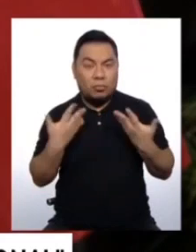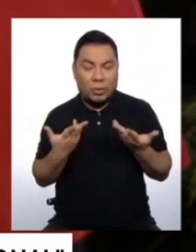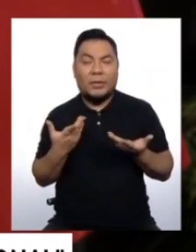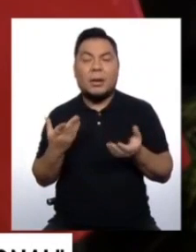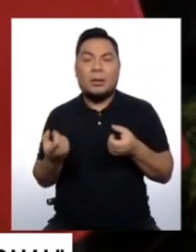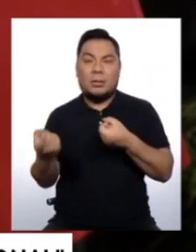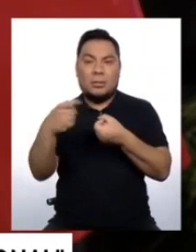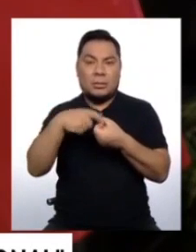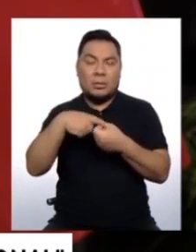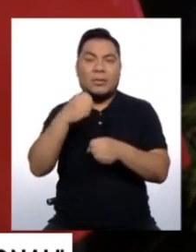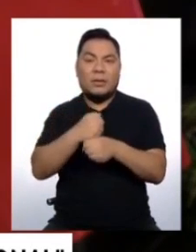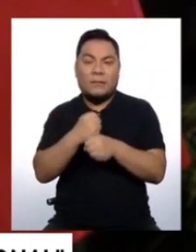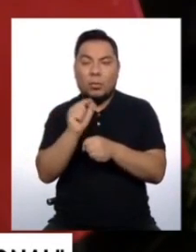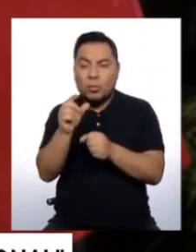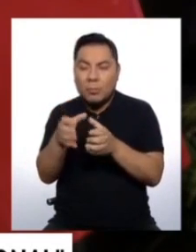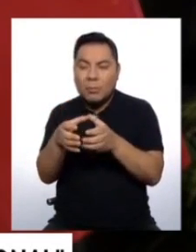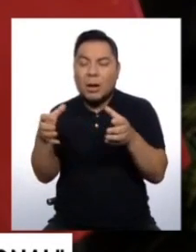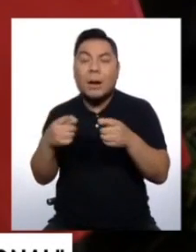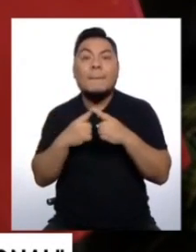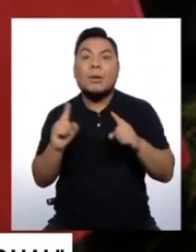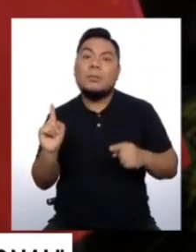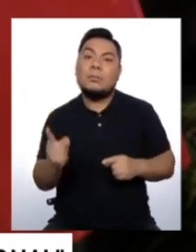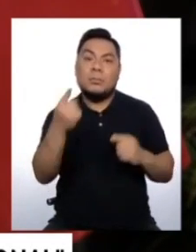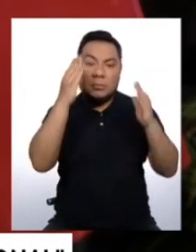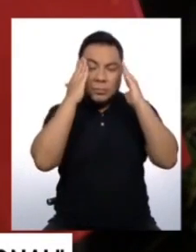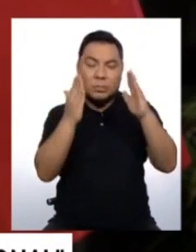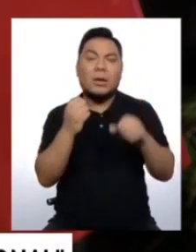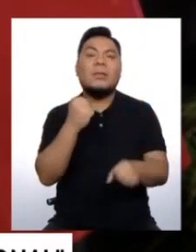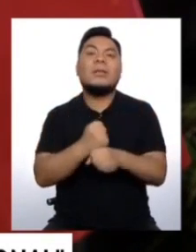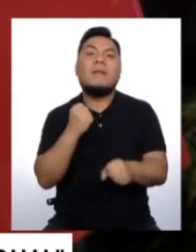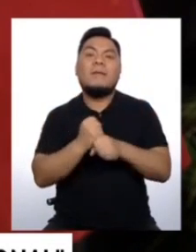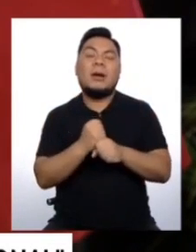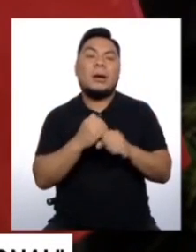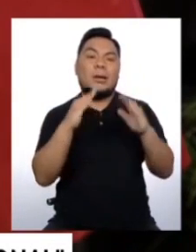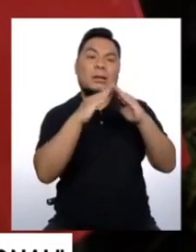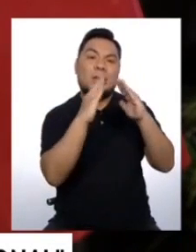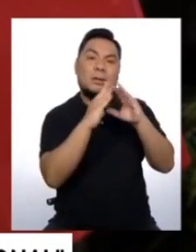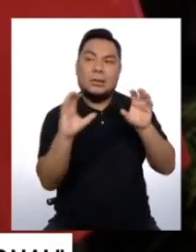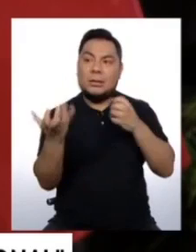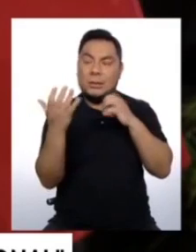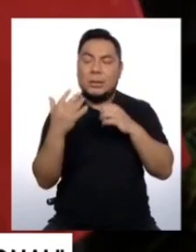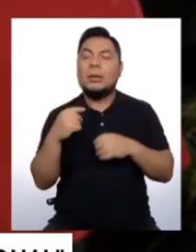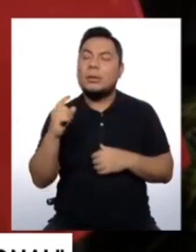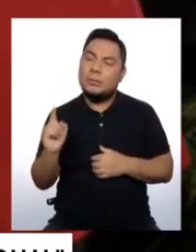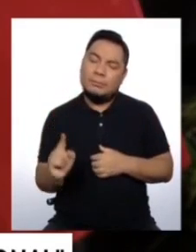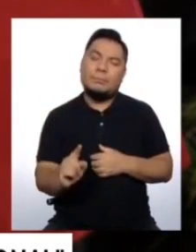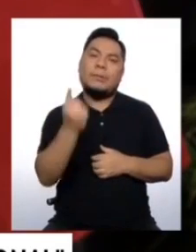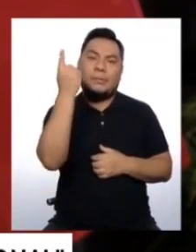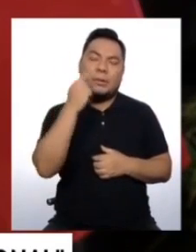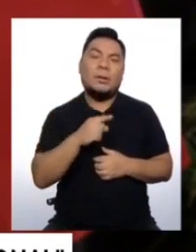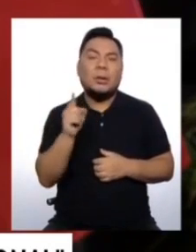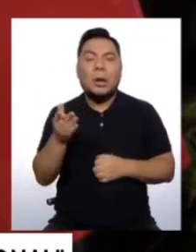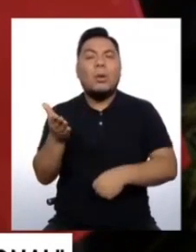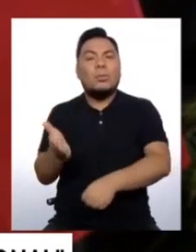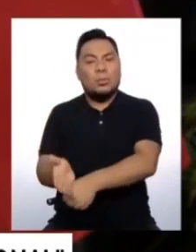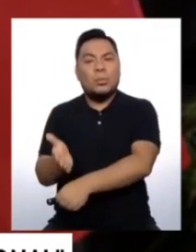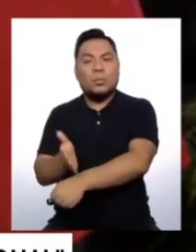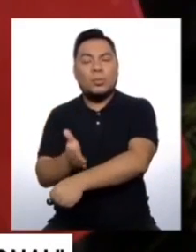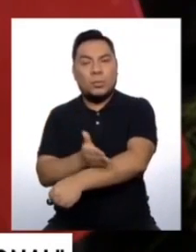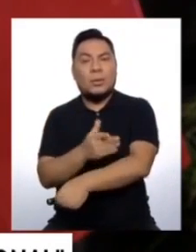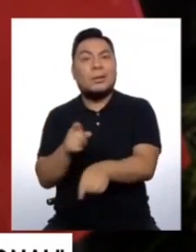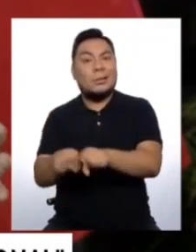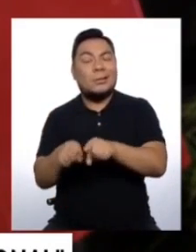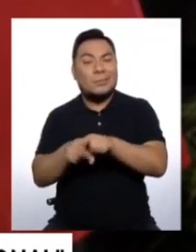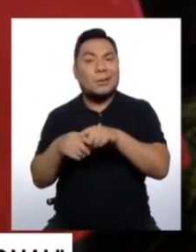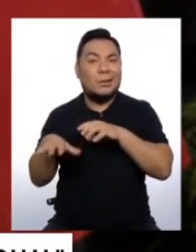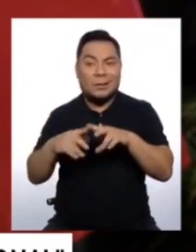pero priorizando el trabajo remoto, el teletrabajo. Entonces, requerimos que gradualmente también, así como